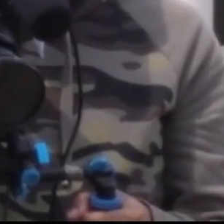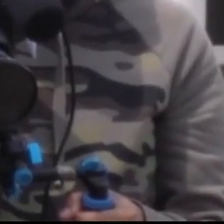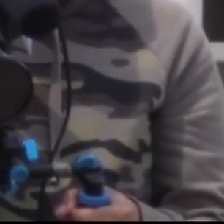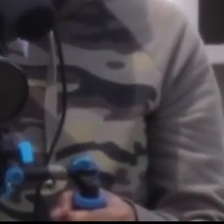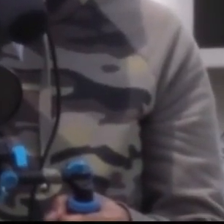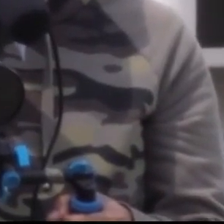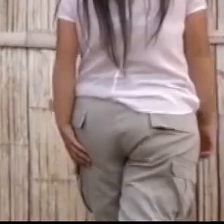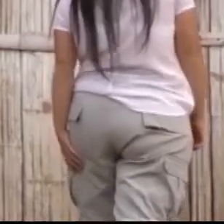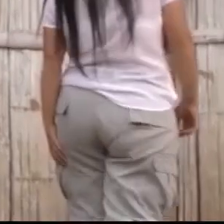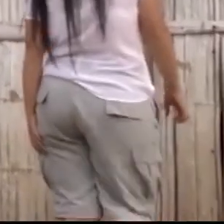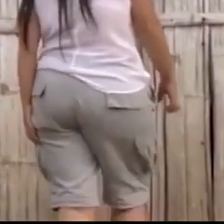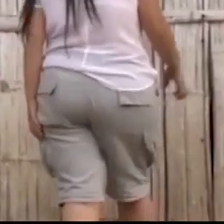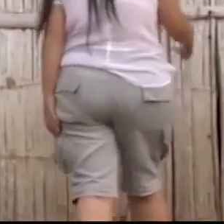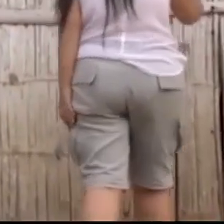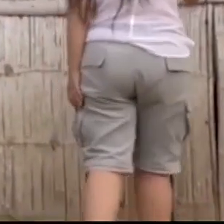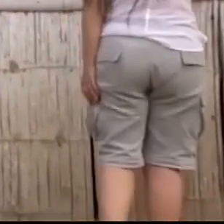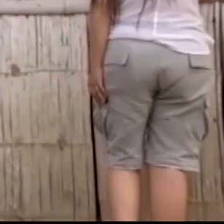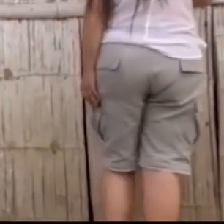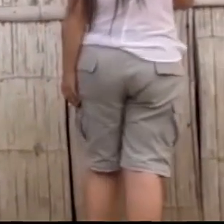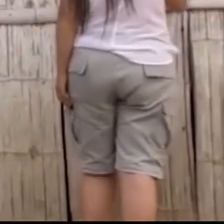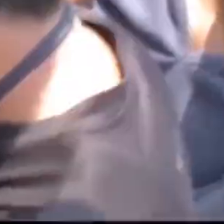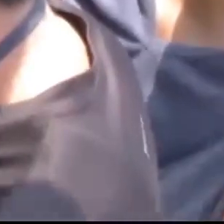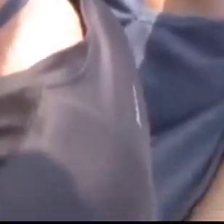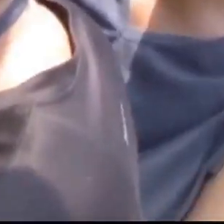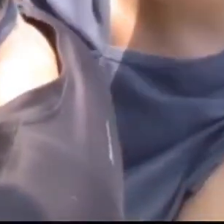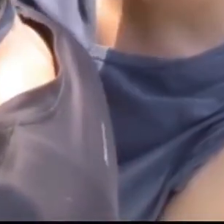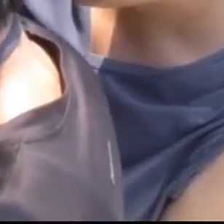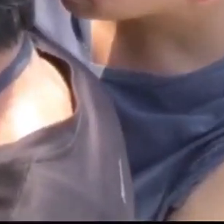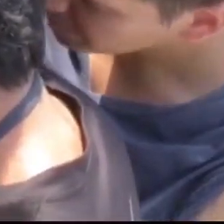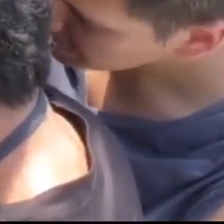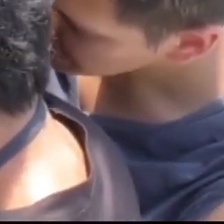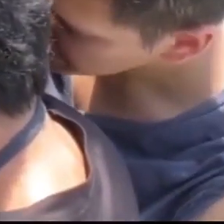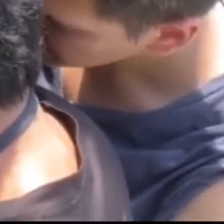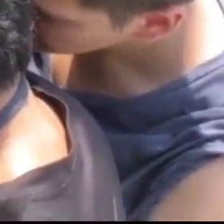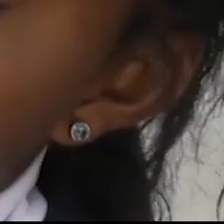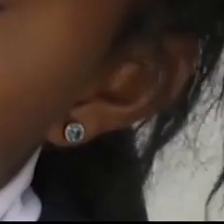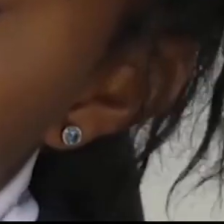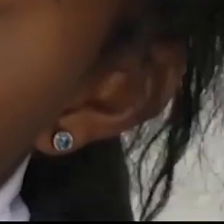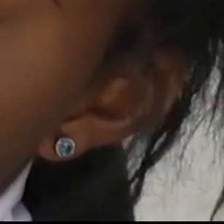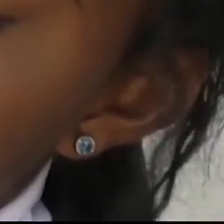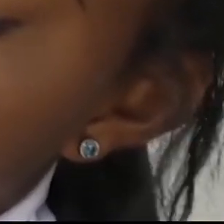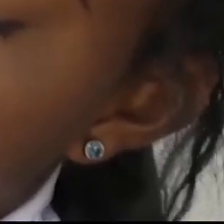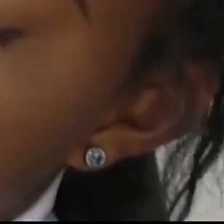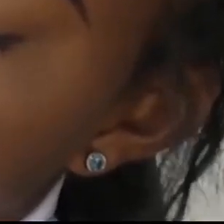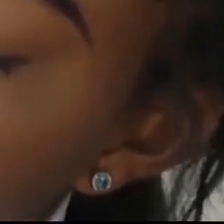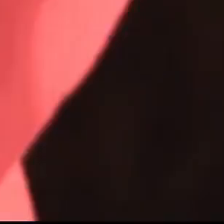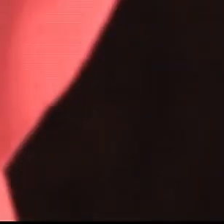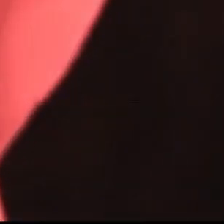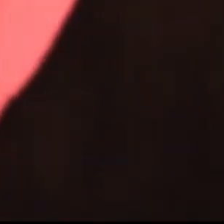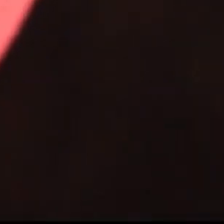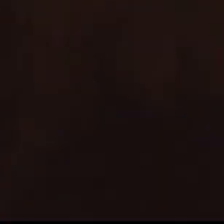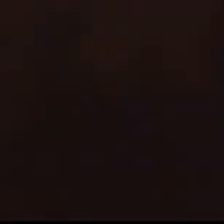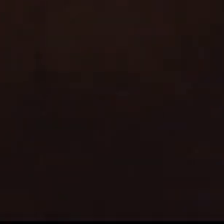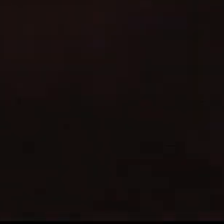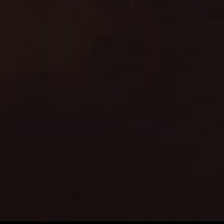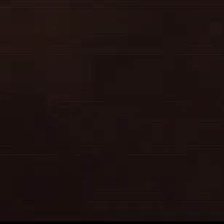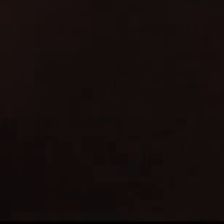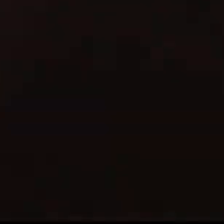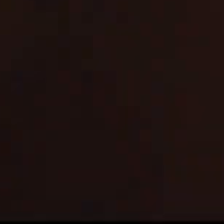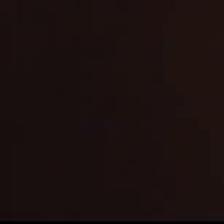bancobcr.com. Y hasta ahora hacemos nuevamente una pausa, pero le contamos que el nombramiento de Otón Solís como representante de Costa Rica ante